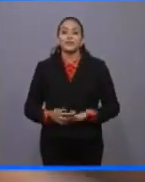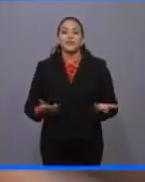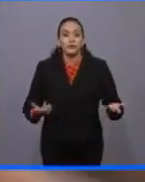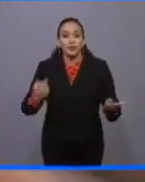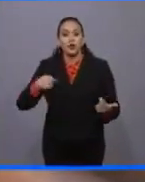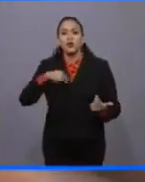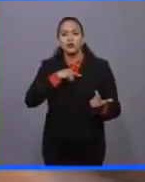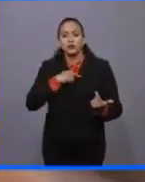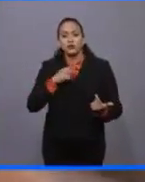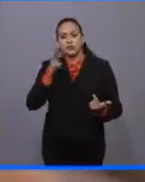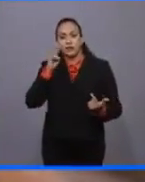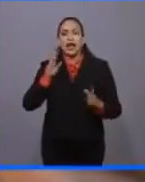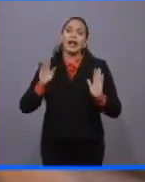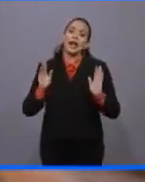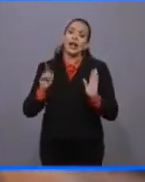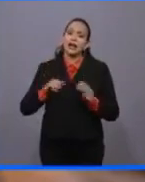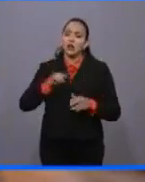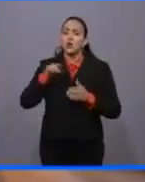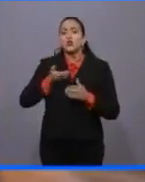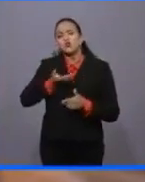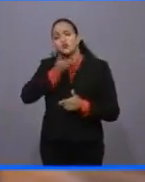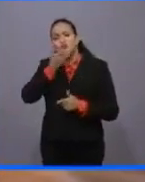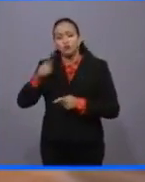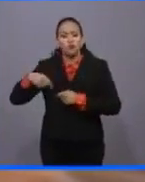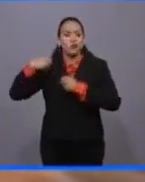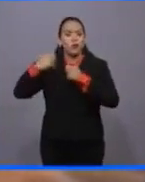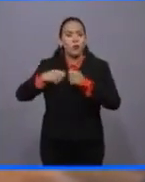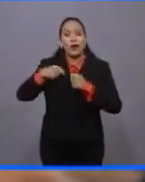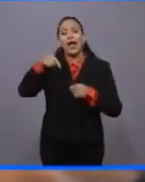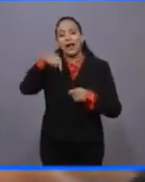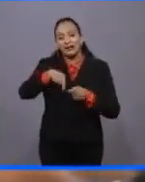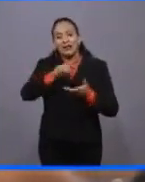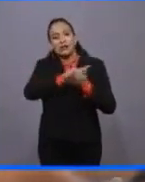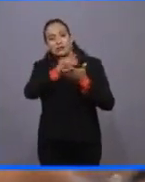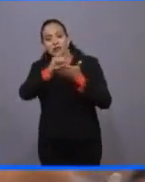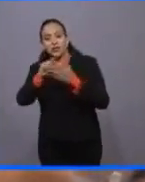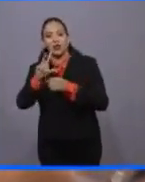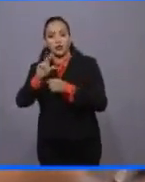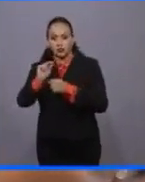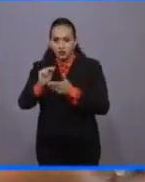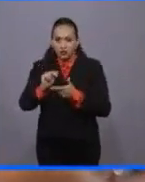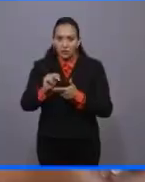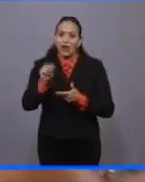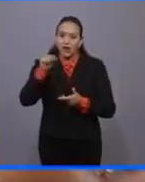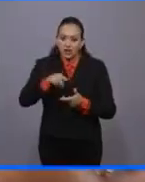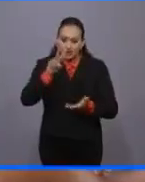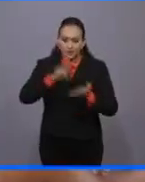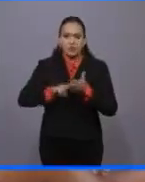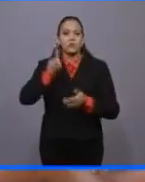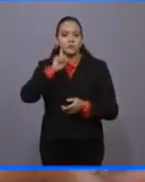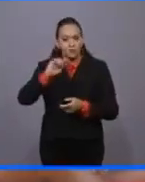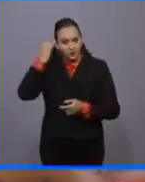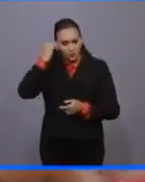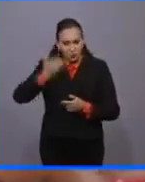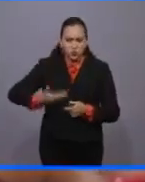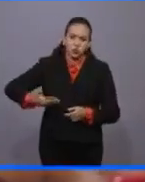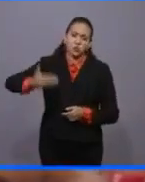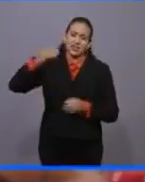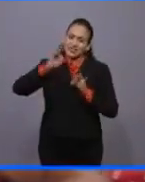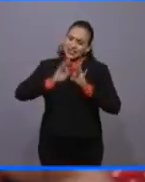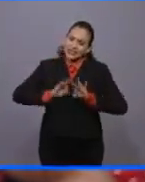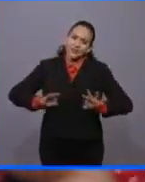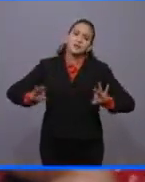con ceremonias simbólicas. Saldar la deuda histórica que tenemos con las mujeres indígenas y afromexicanas es un